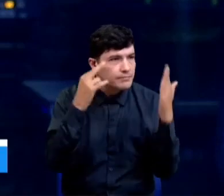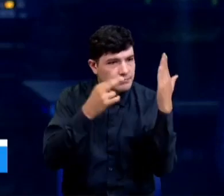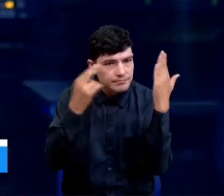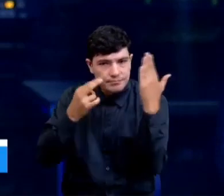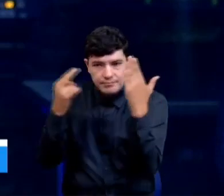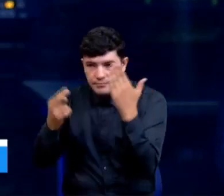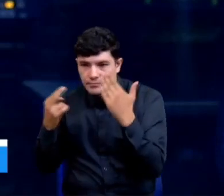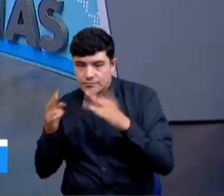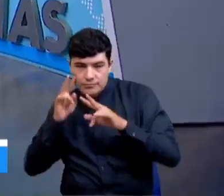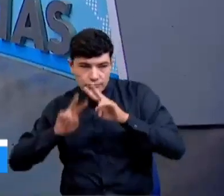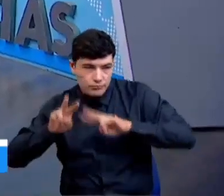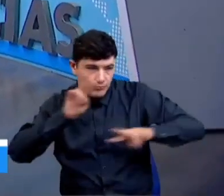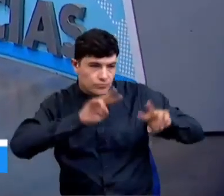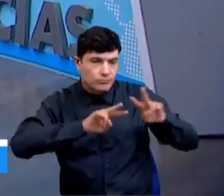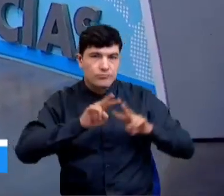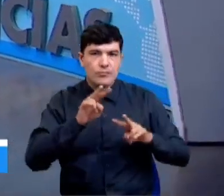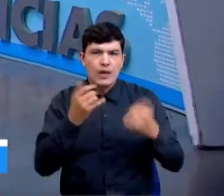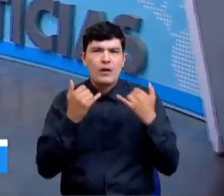denuncia?